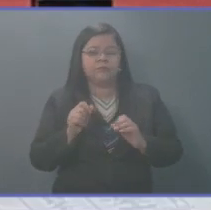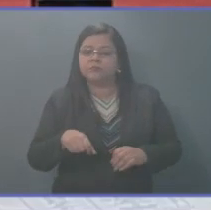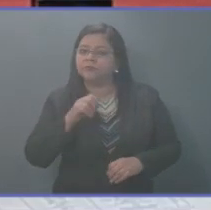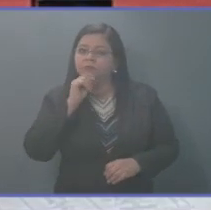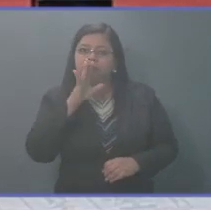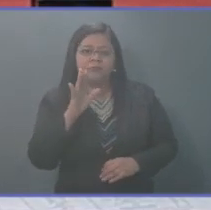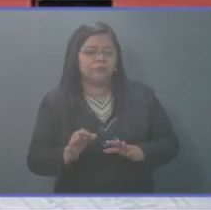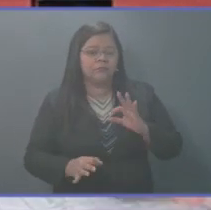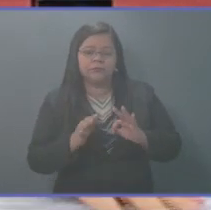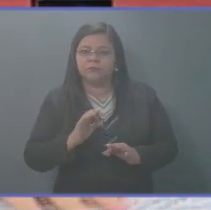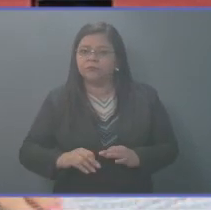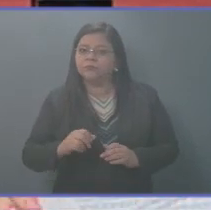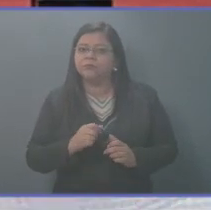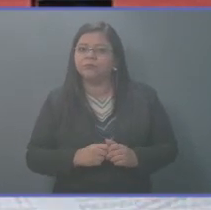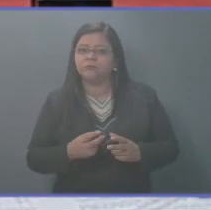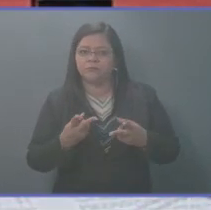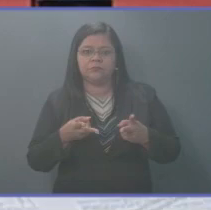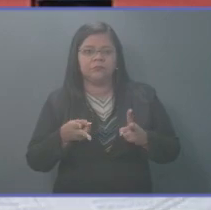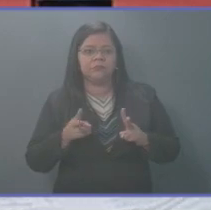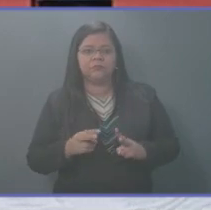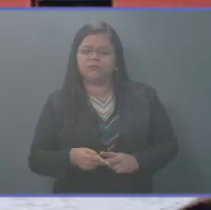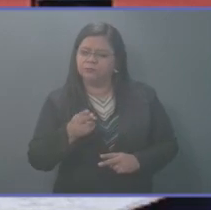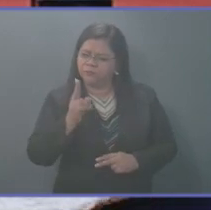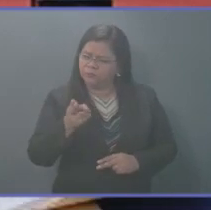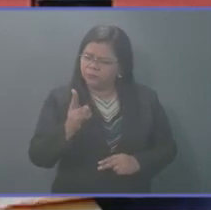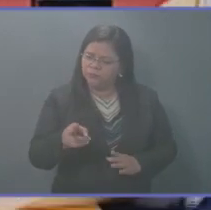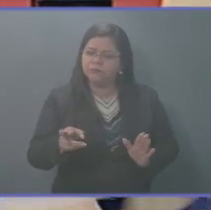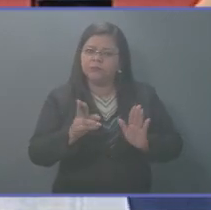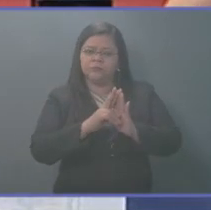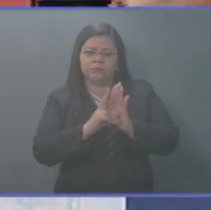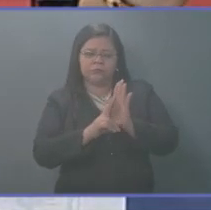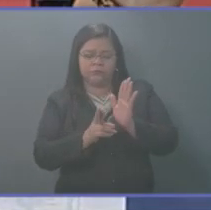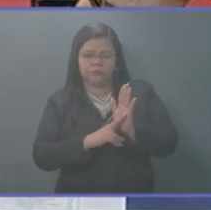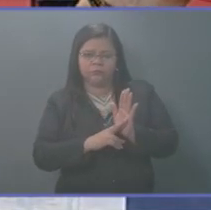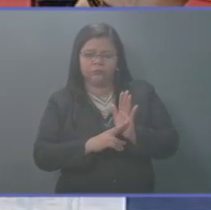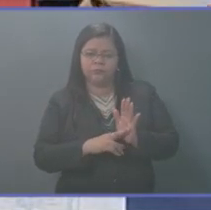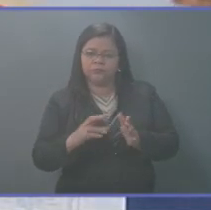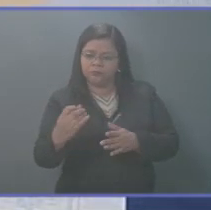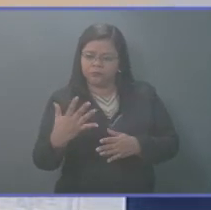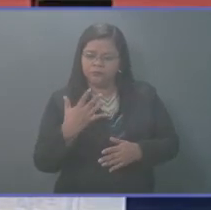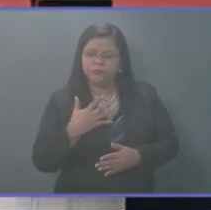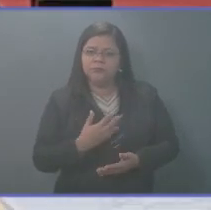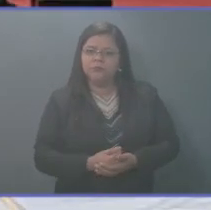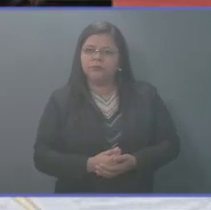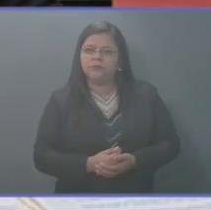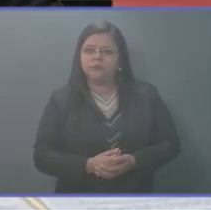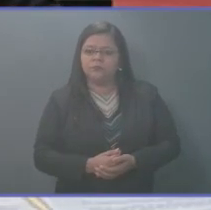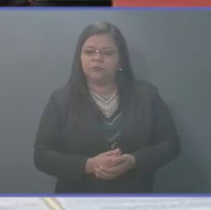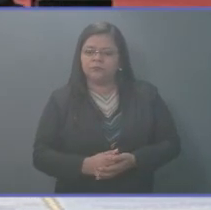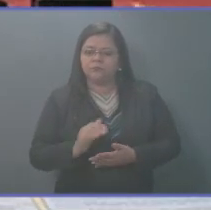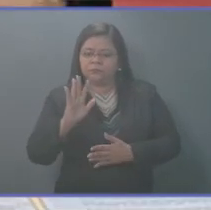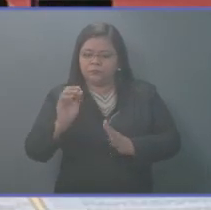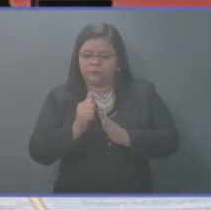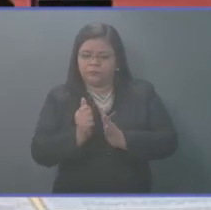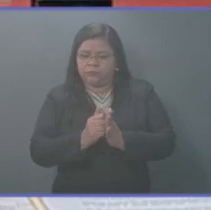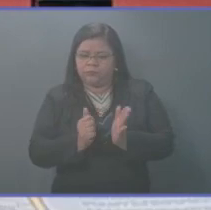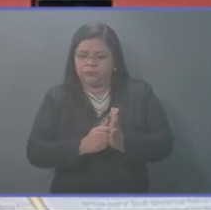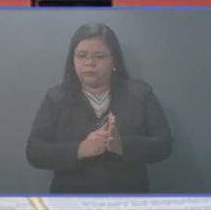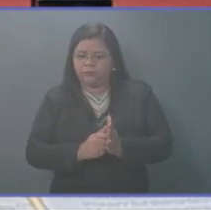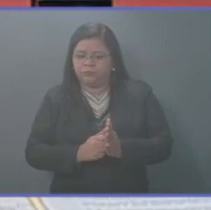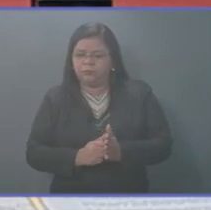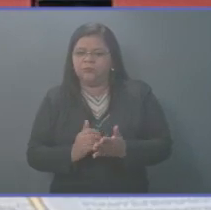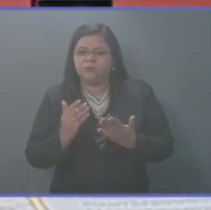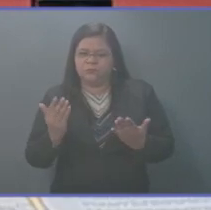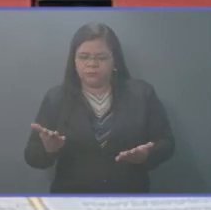y el mismo reglamento nos dice en sus artículos cómo voy a hacer